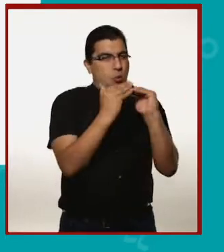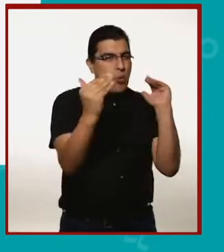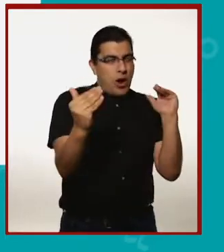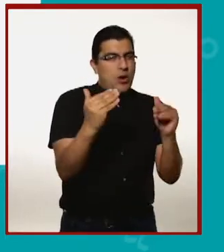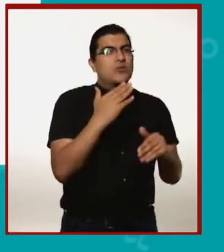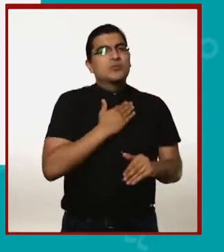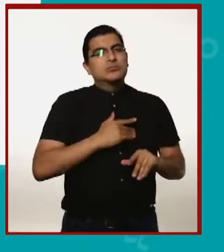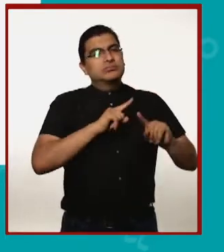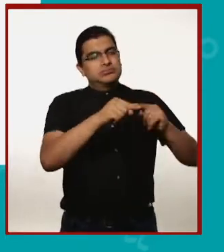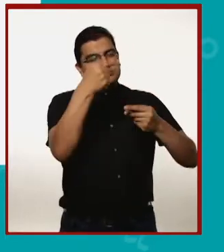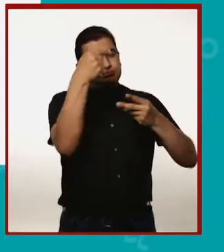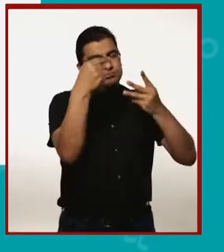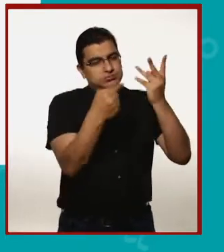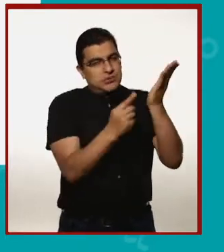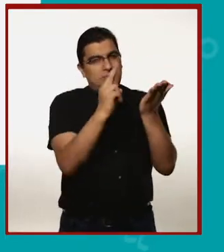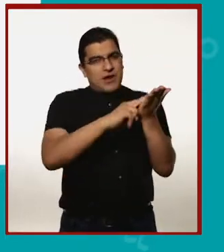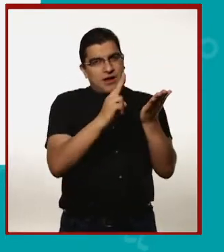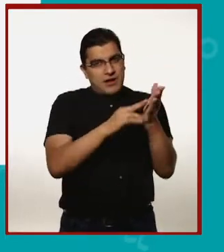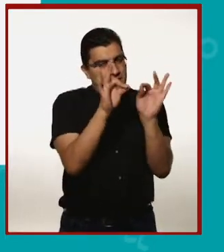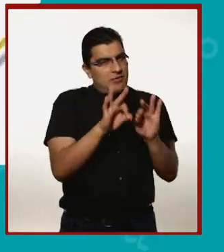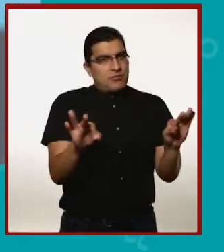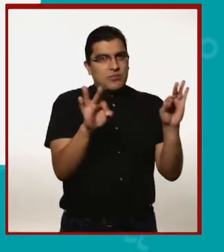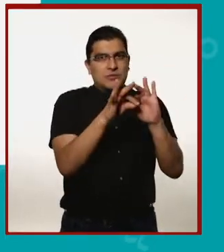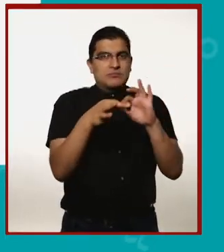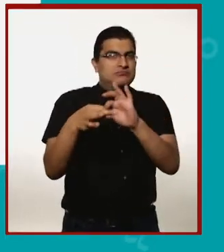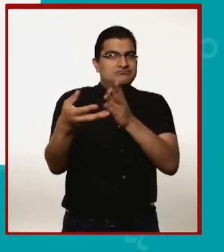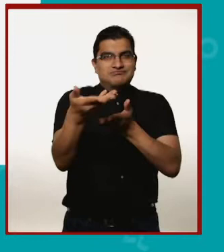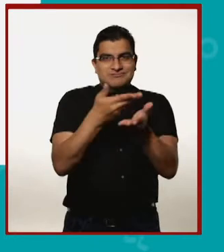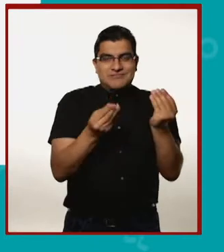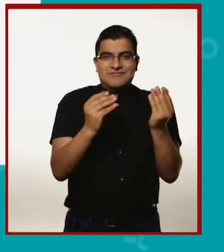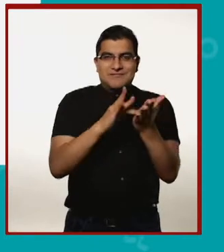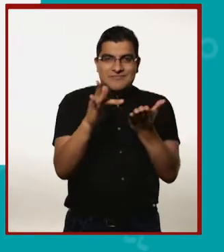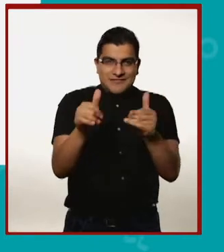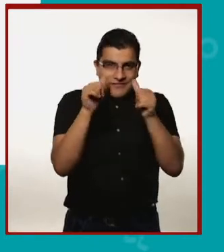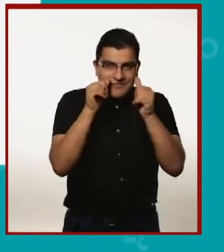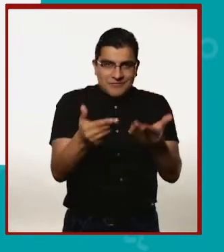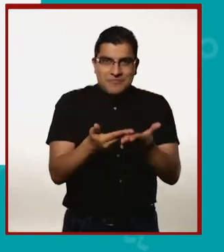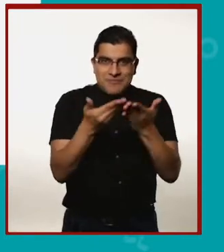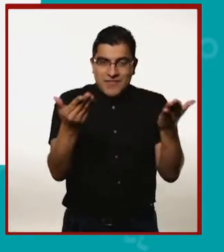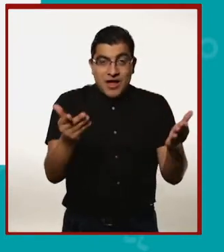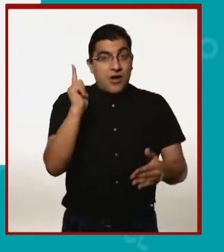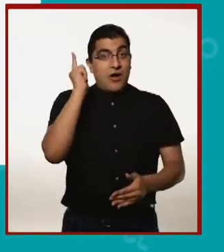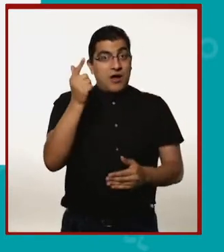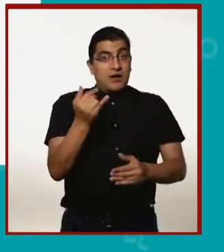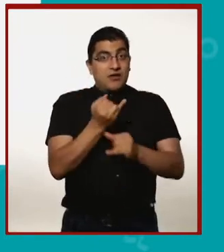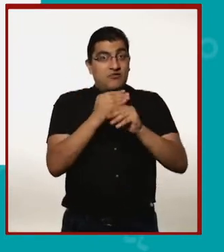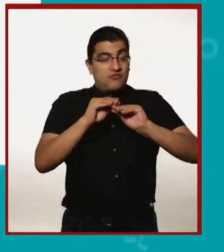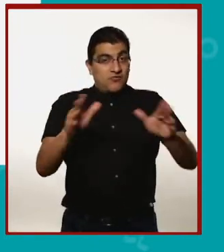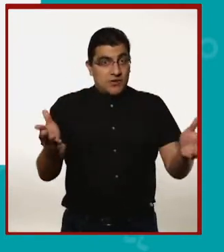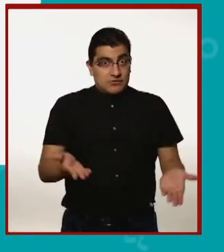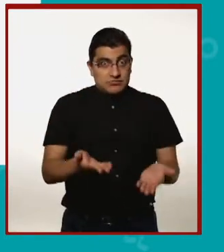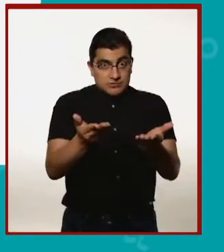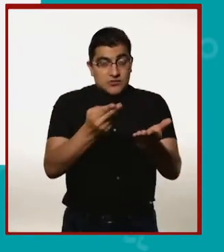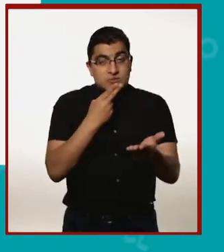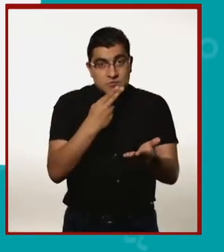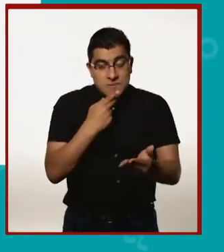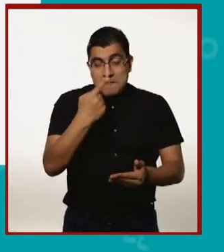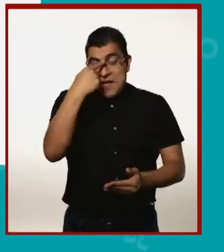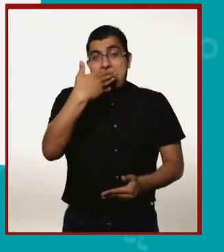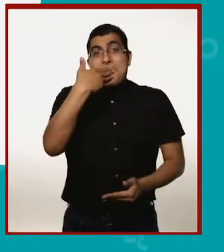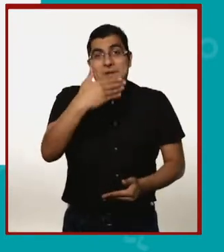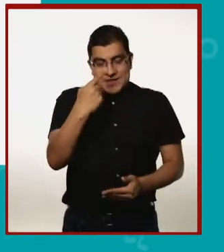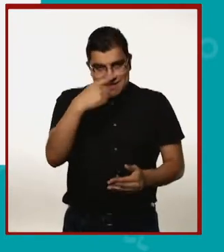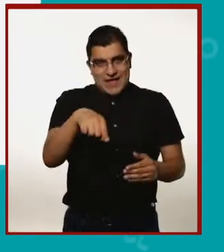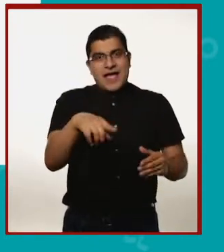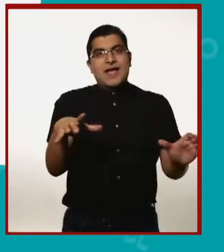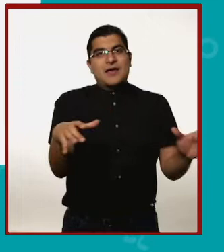justicia y los demás valores democráticos. Muchas gracias por su atención. Esperamos que esta información les sea de